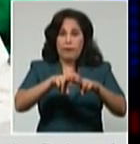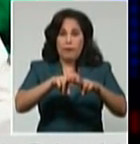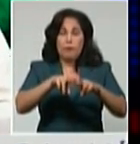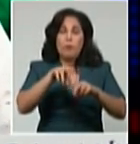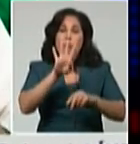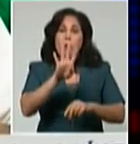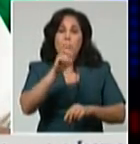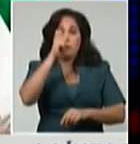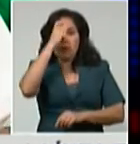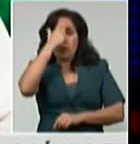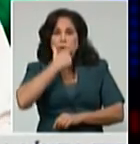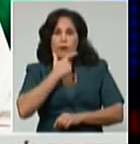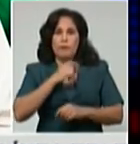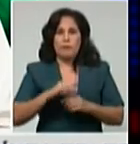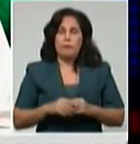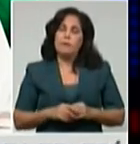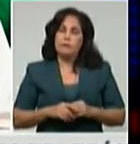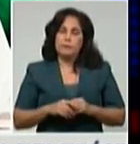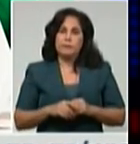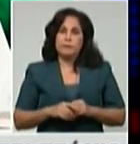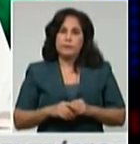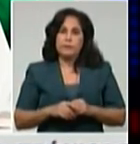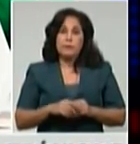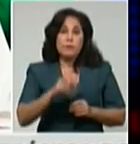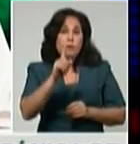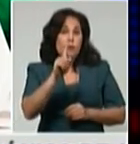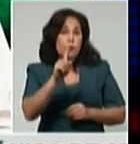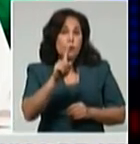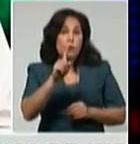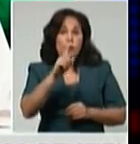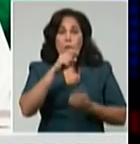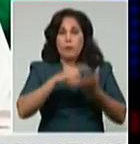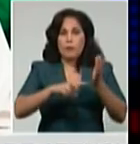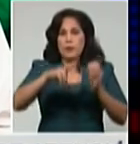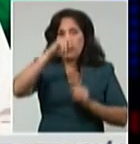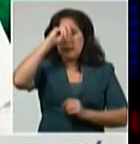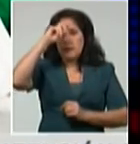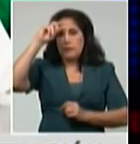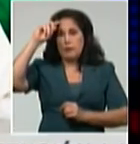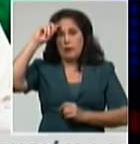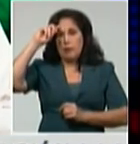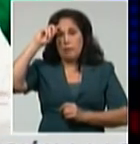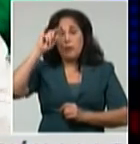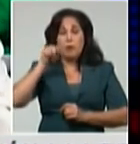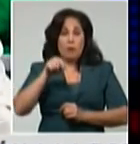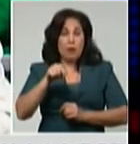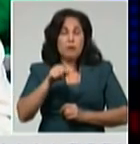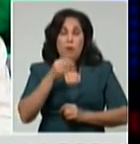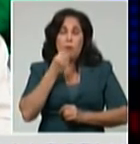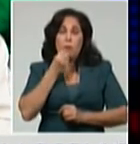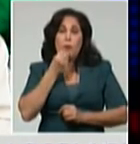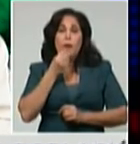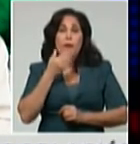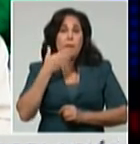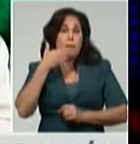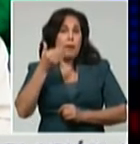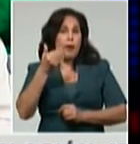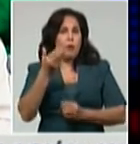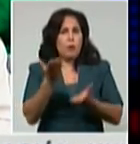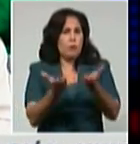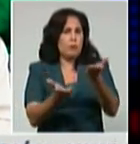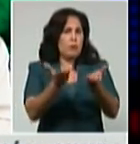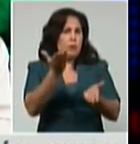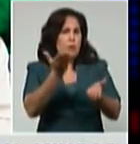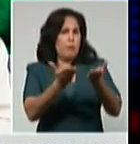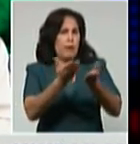Ciego de Ávila, 1 en Santi Espíritu, y es lo que permite el balance que hemos